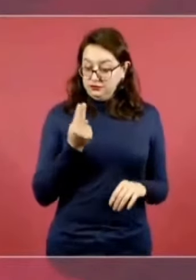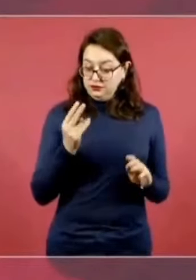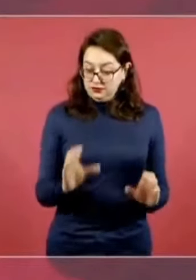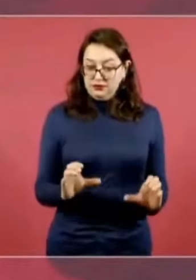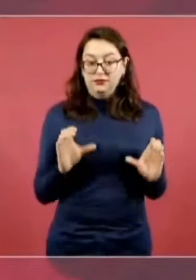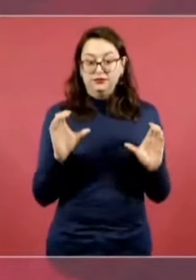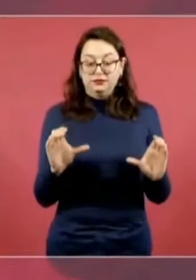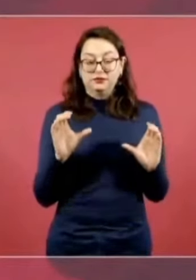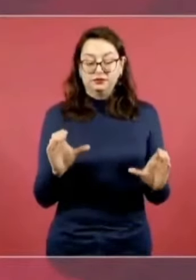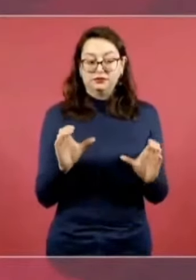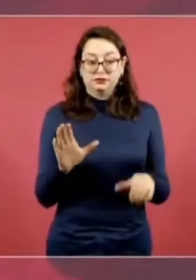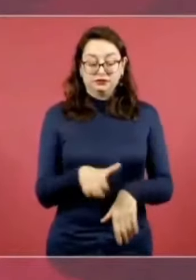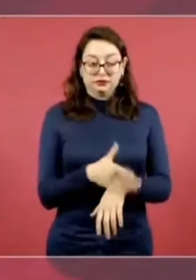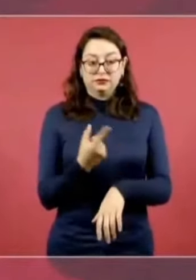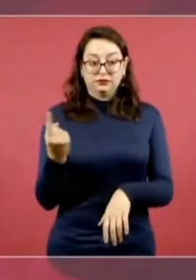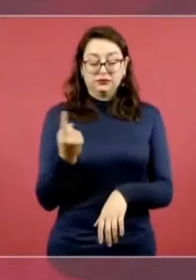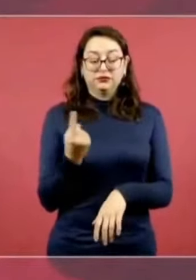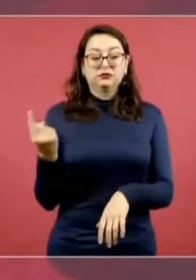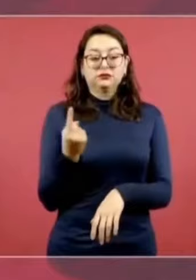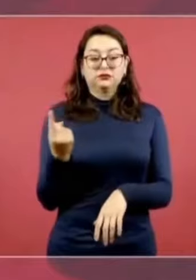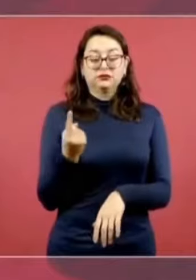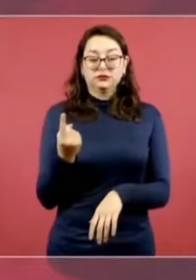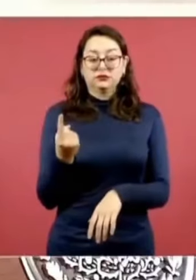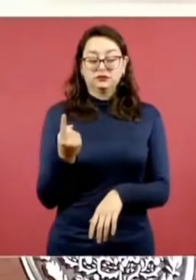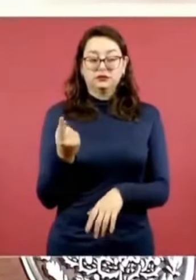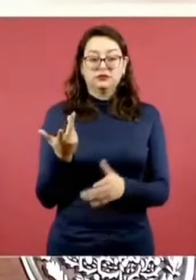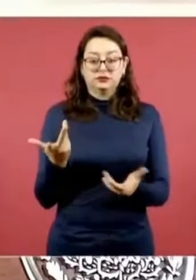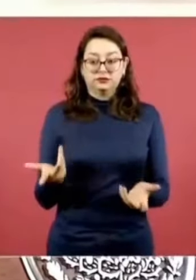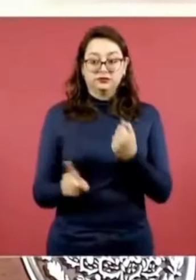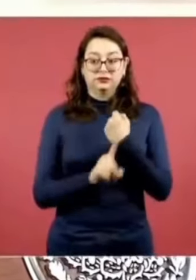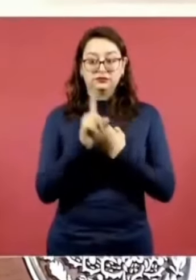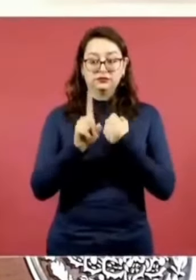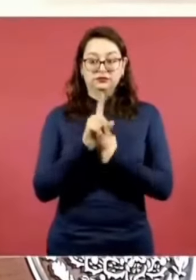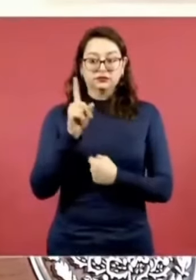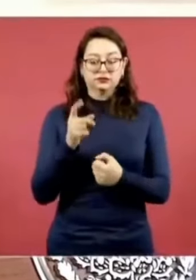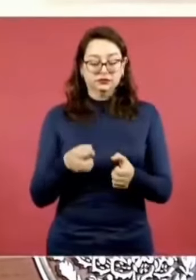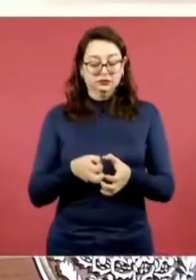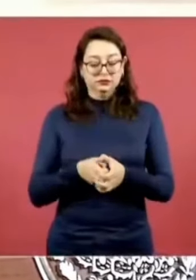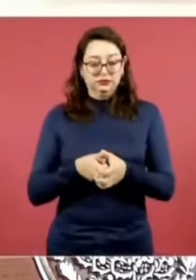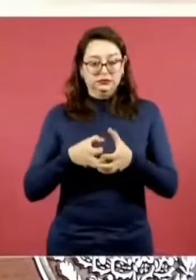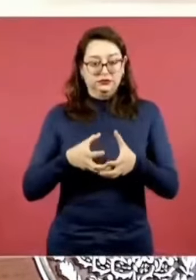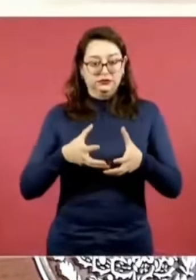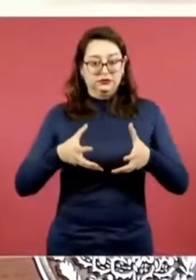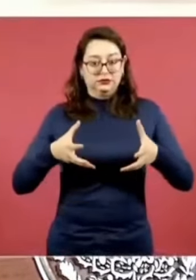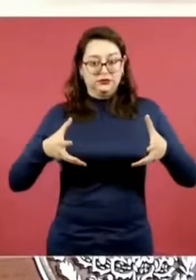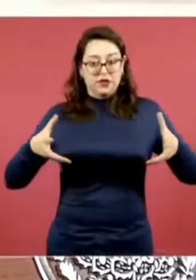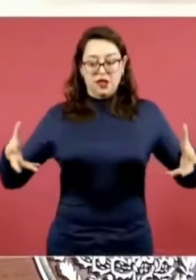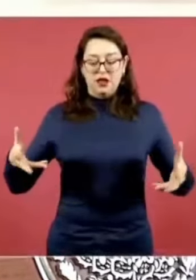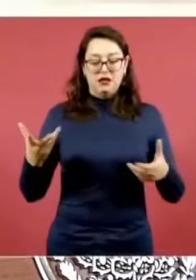sí crece mucho. Y es por lo mismo. La gente